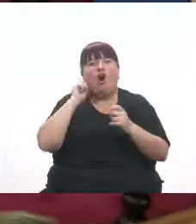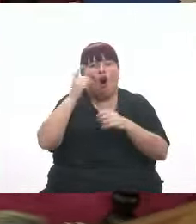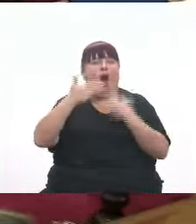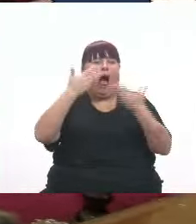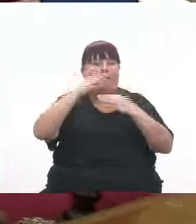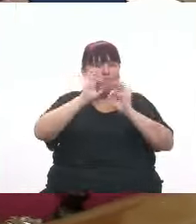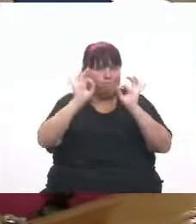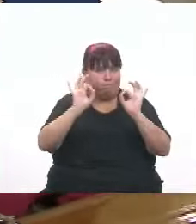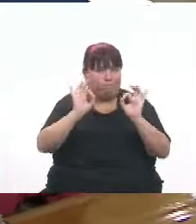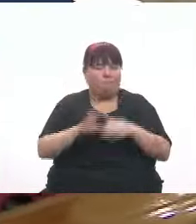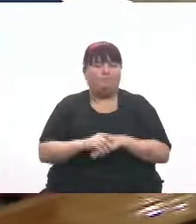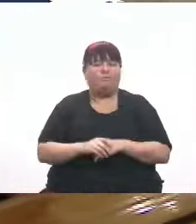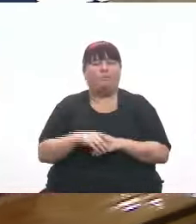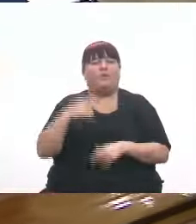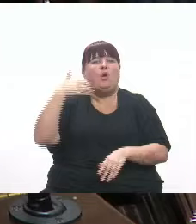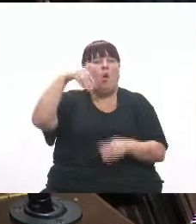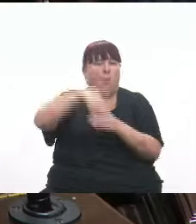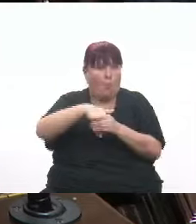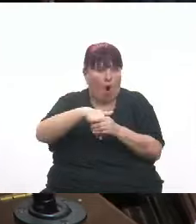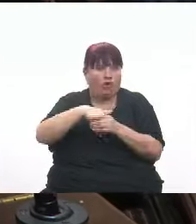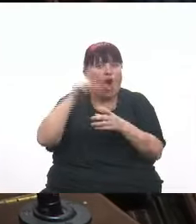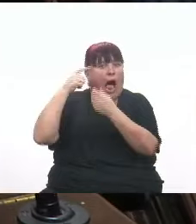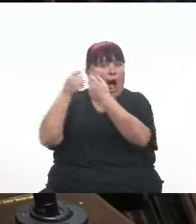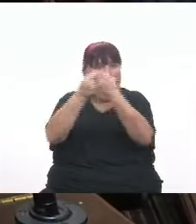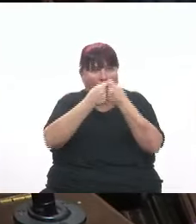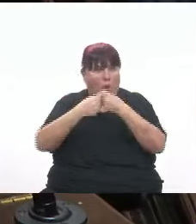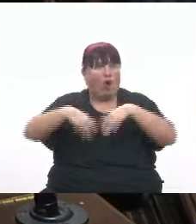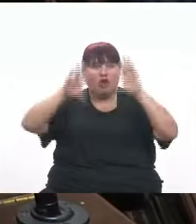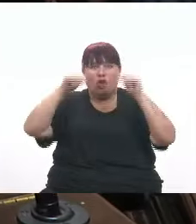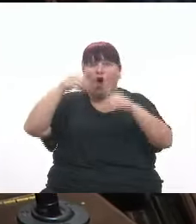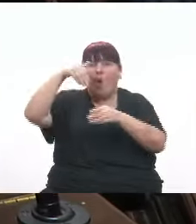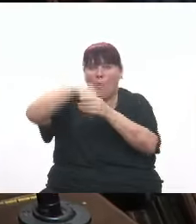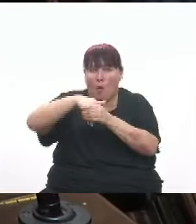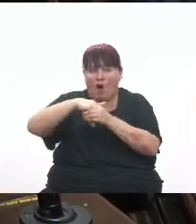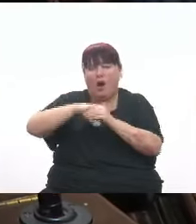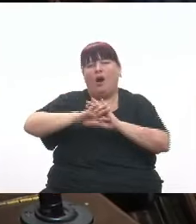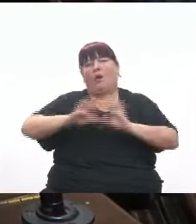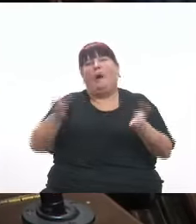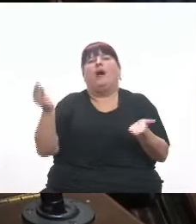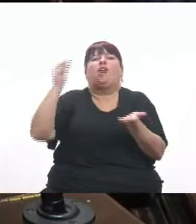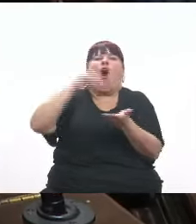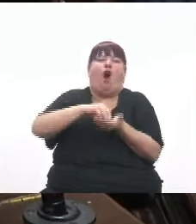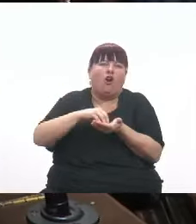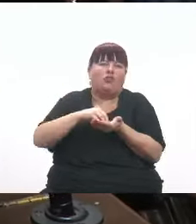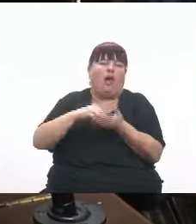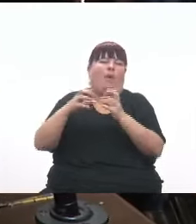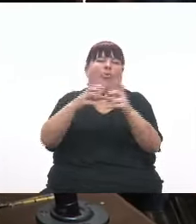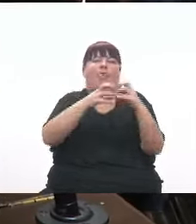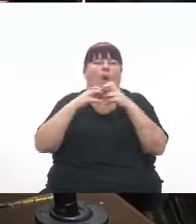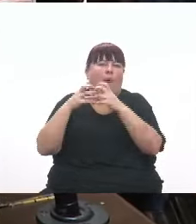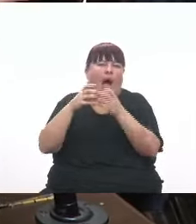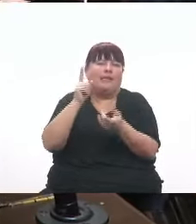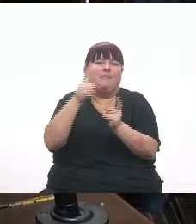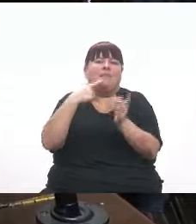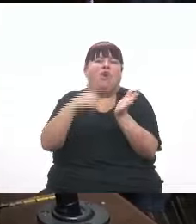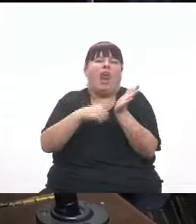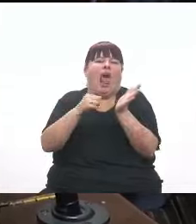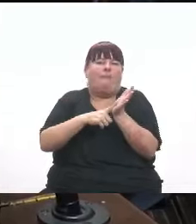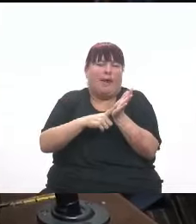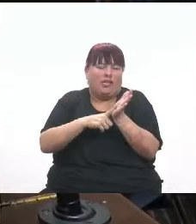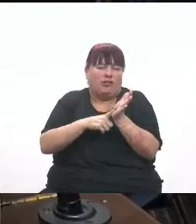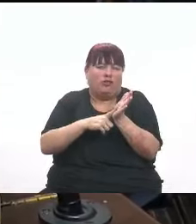manifestar, que votemos, si estamos de acuerdo, todo el cuerpo de evitar abrir nuevamente el debate como lo establece el